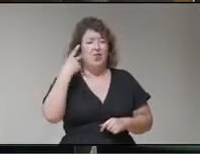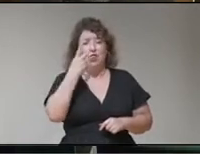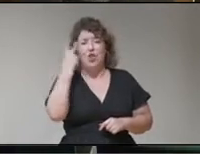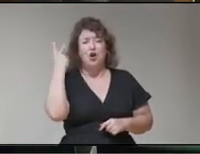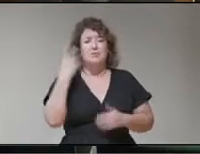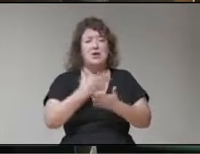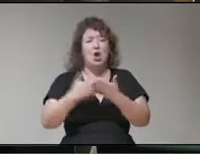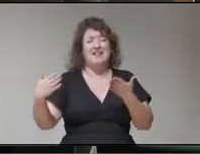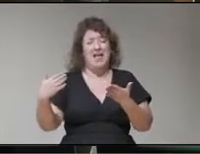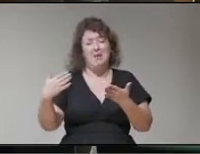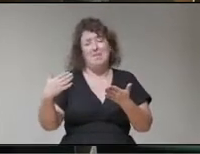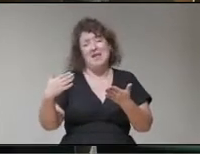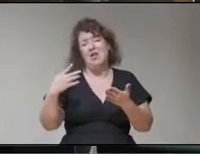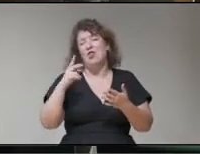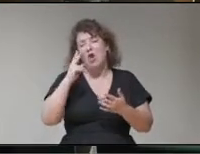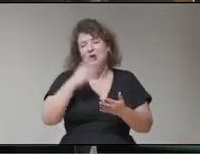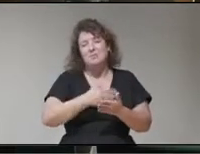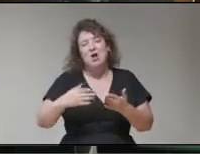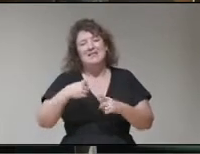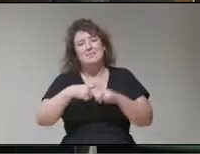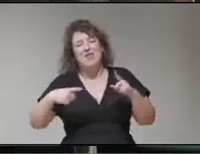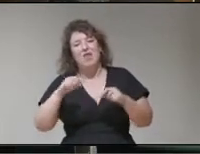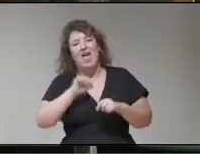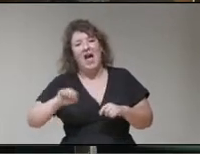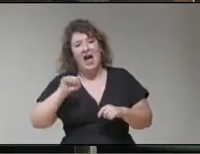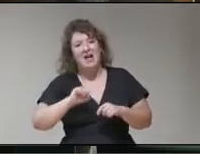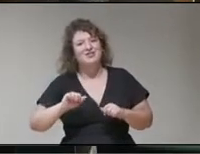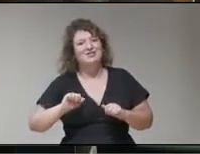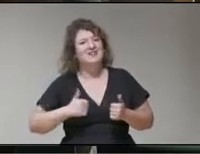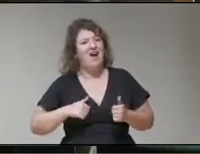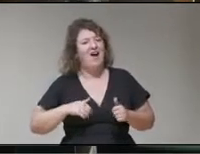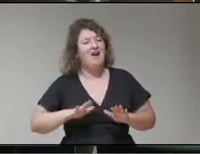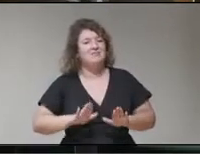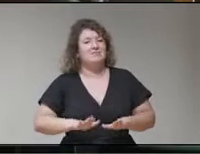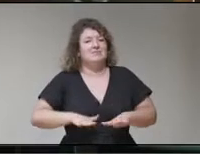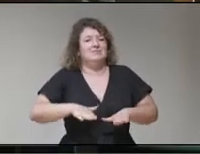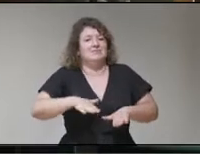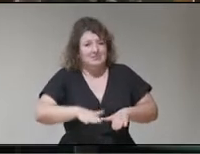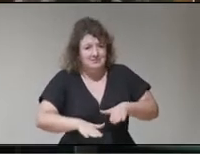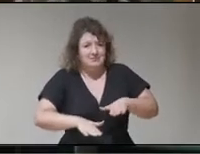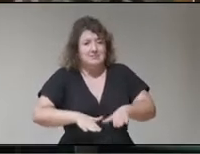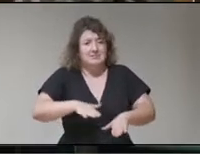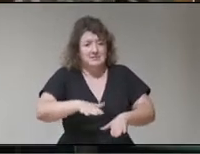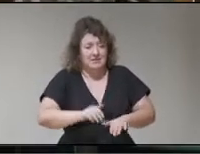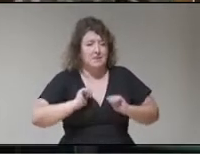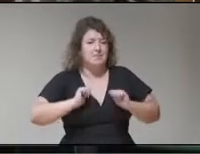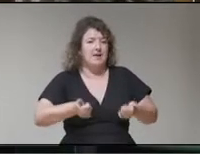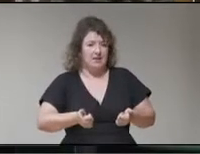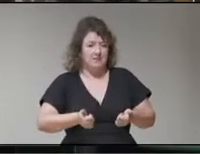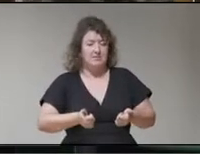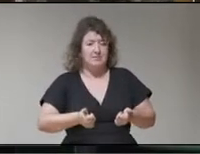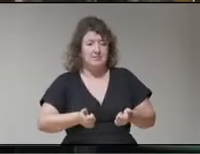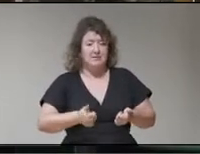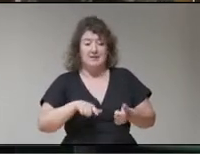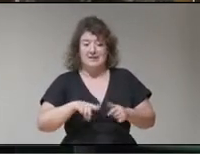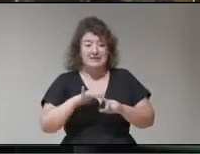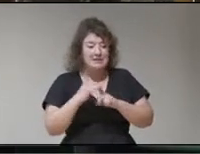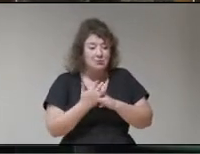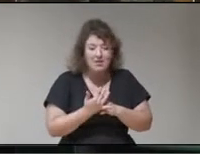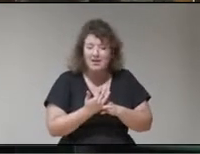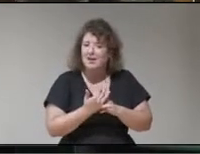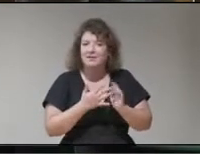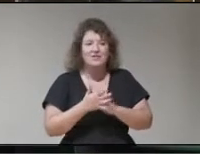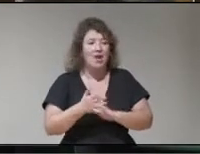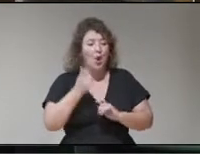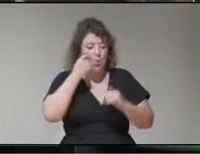millones de años. Ya andaba en 2 pies. Y esa bipedestación provocó una alteración de